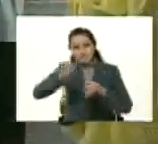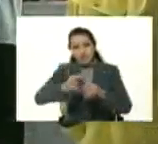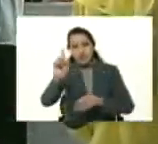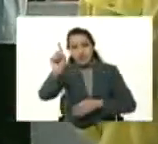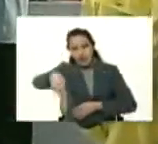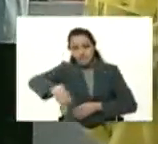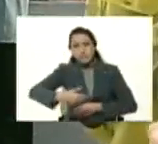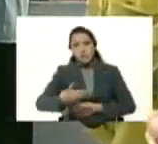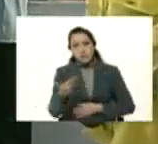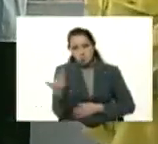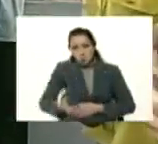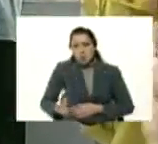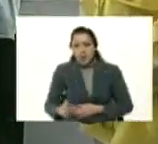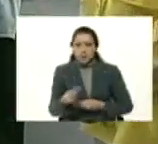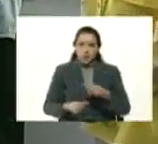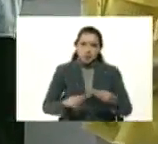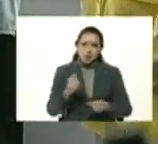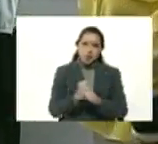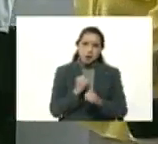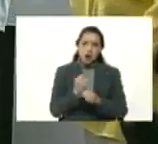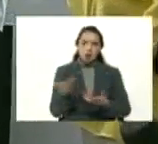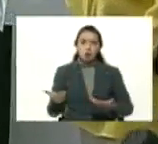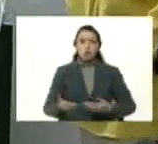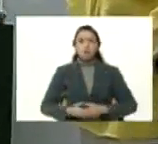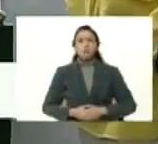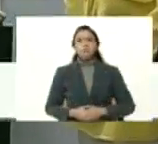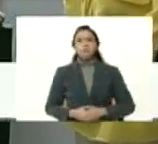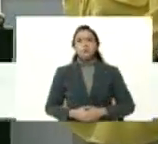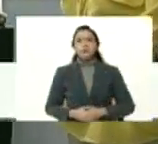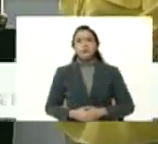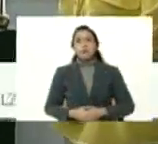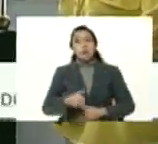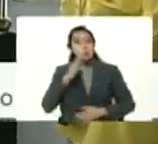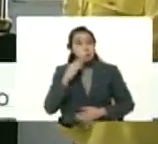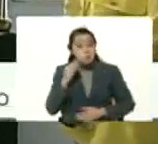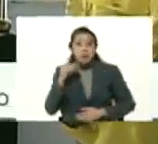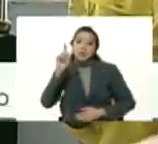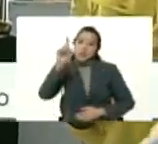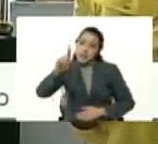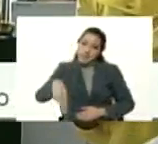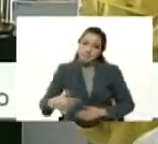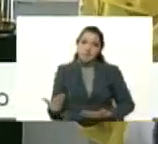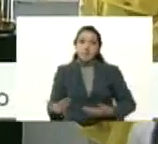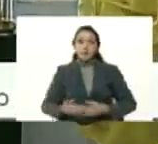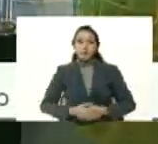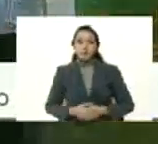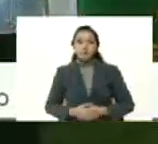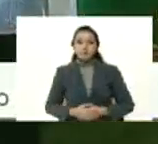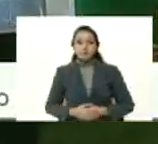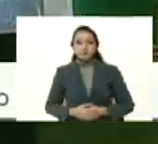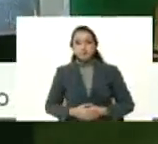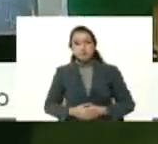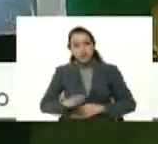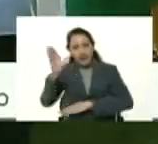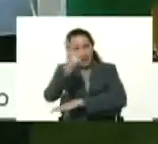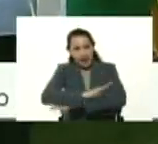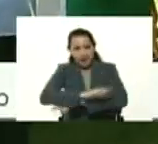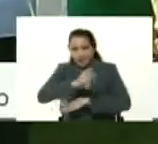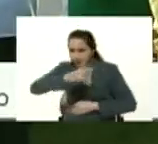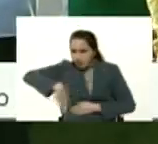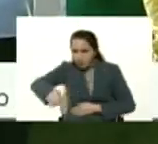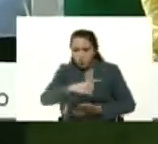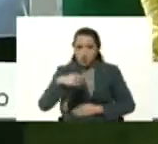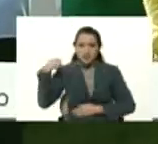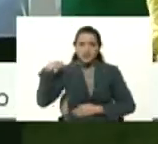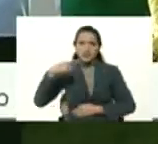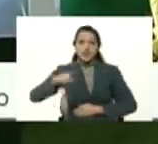la fe en lo que se hace, la fe en lo que se hace y la experiencia que ustedes tienen, la capacidad instalada que ustedes tienen.